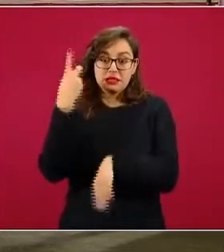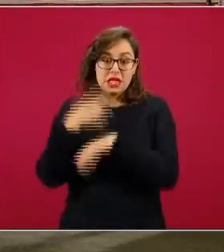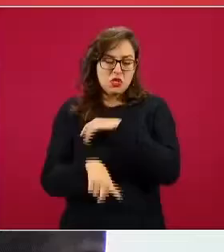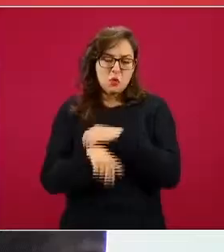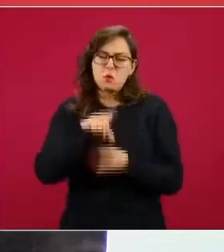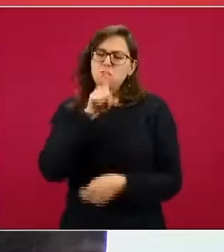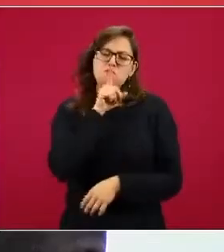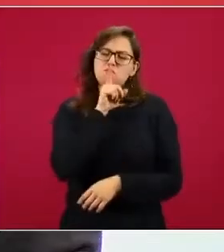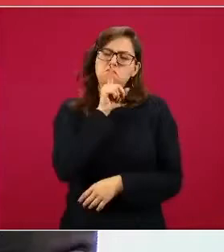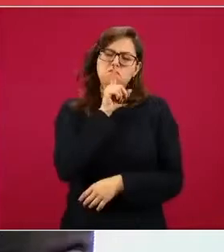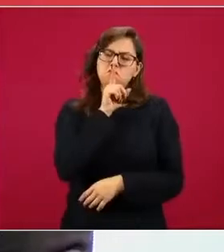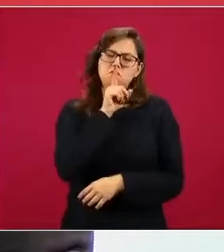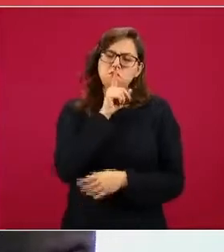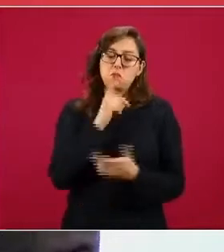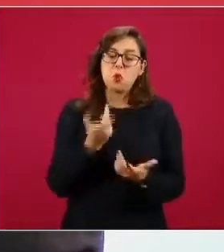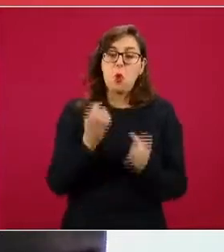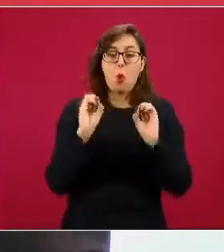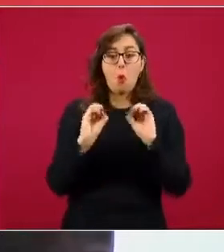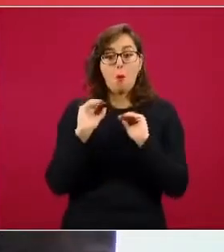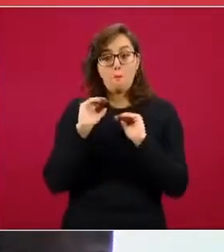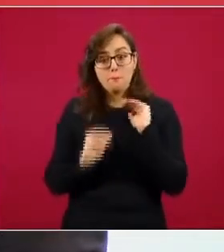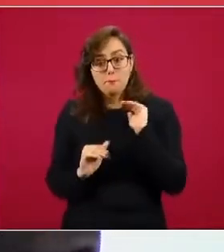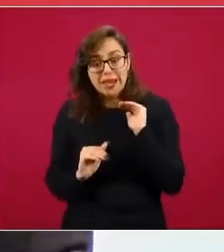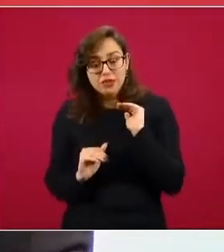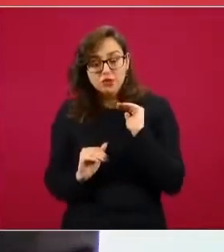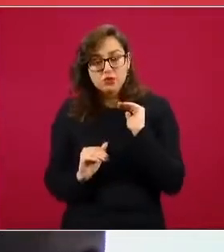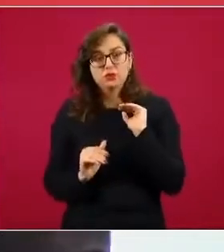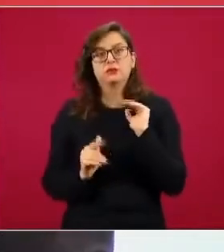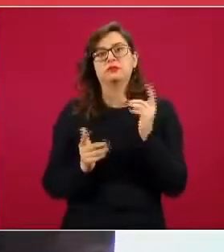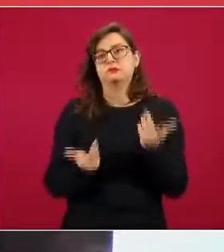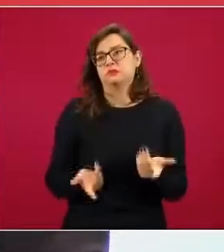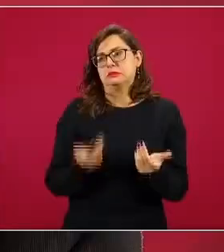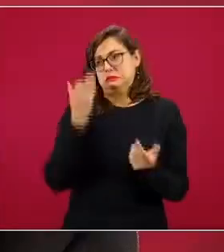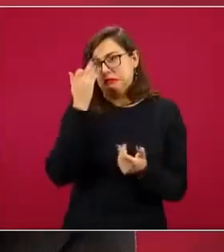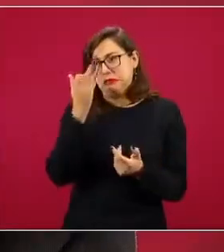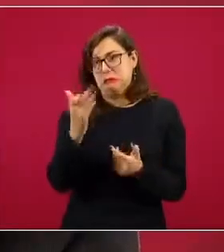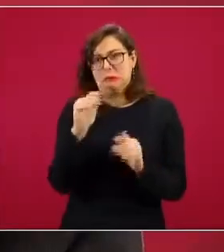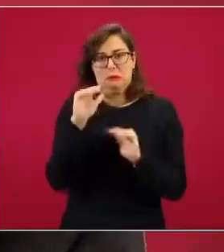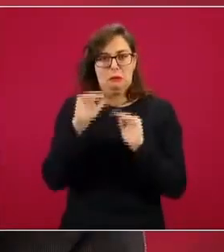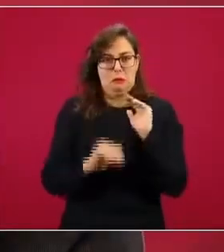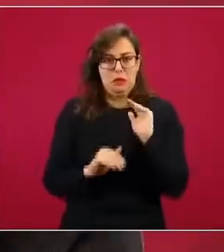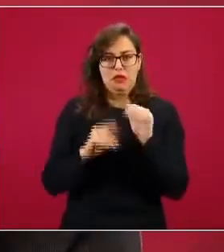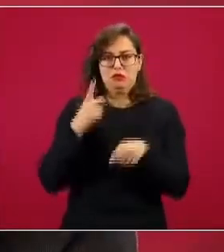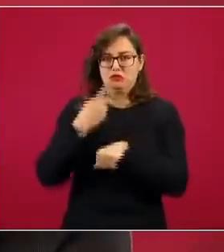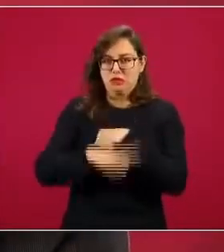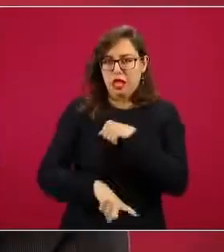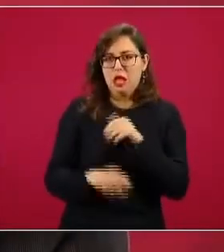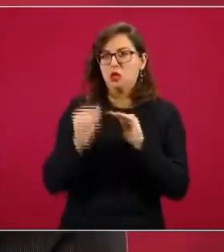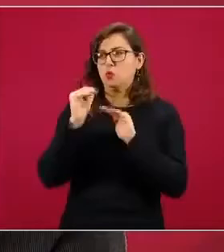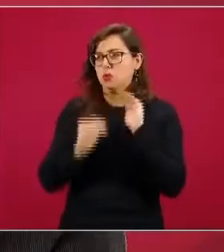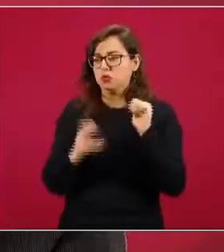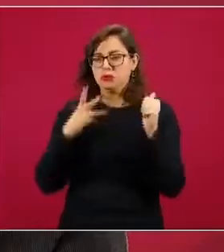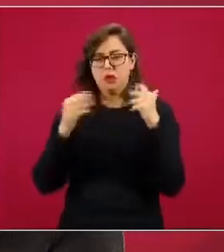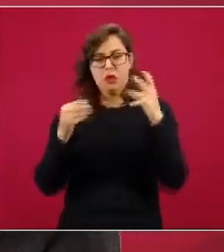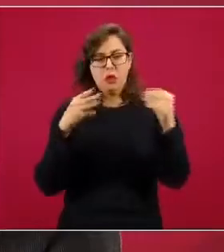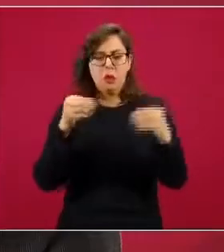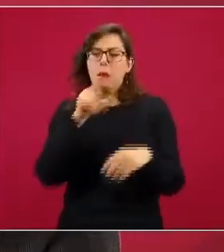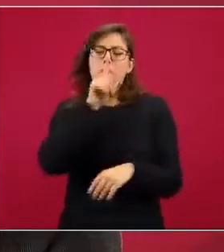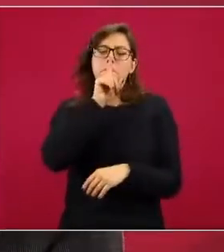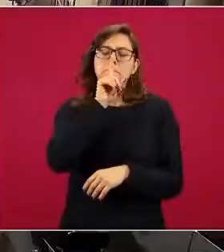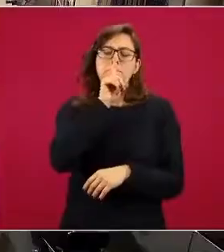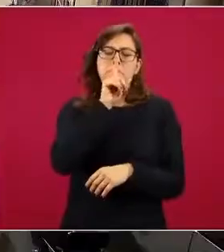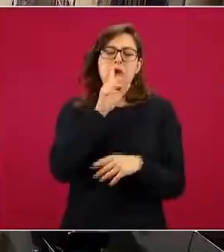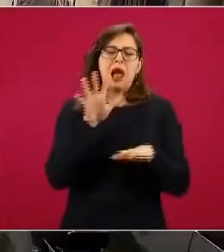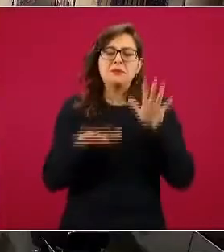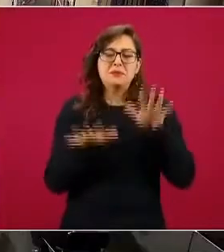desventaja, que dure menos tiempo, que sea menos invasivo, que se adapte menos, que sea menos transmisible. La gran